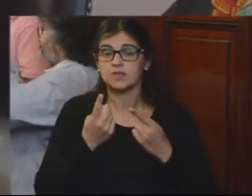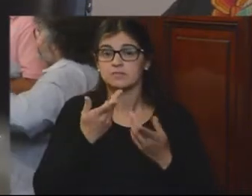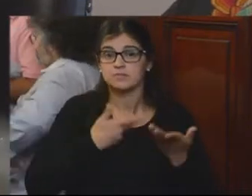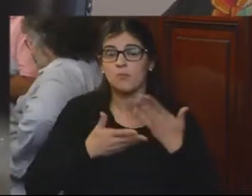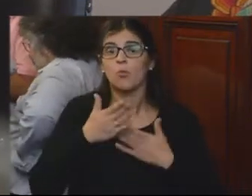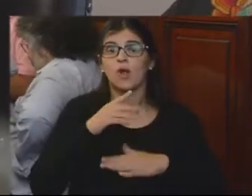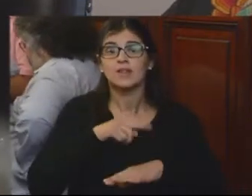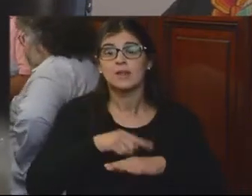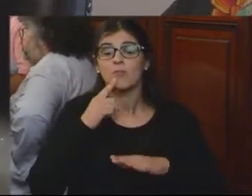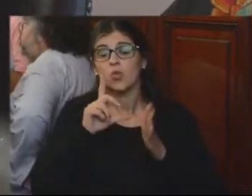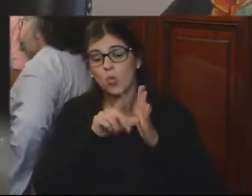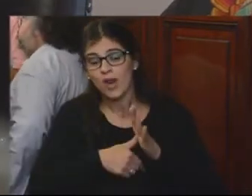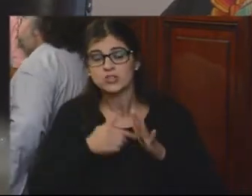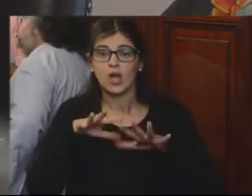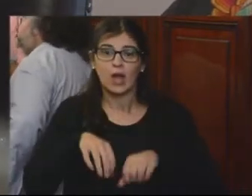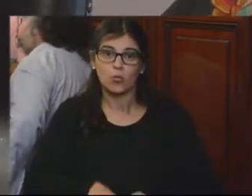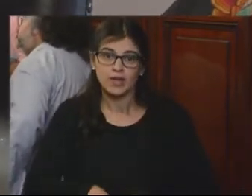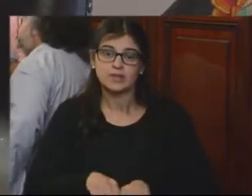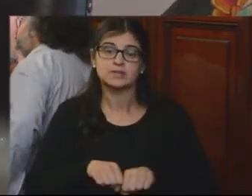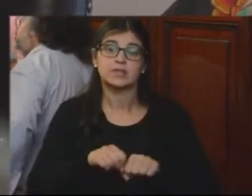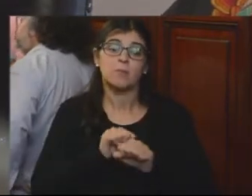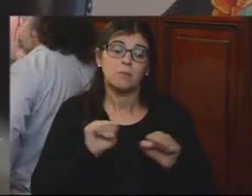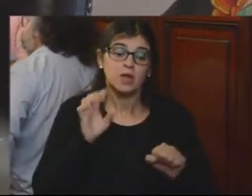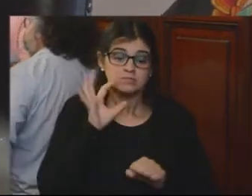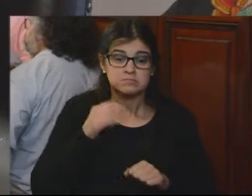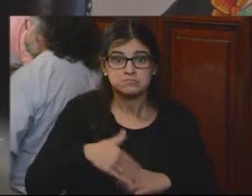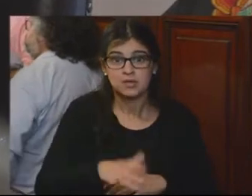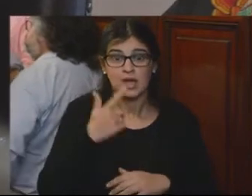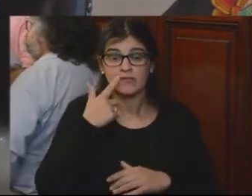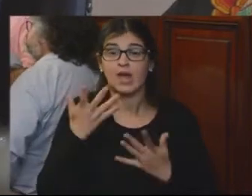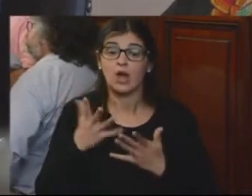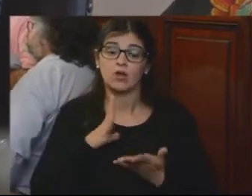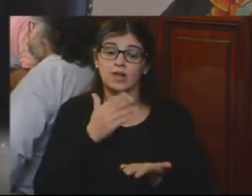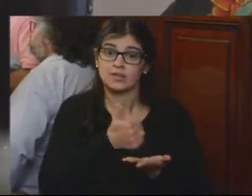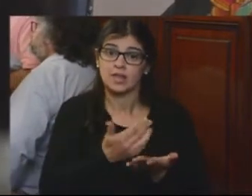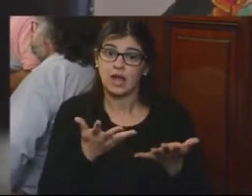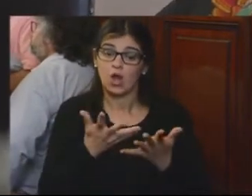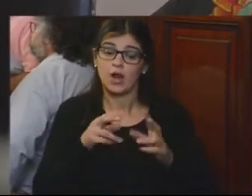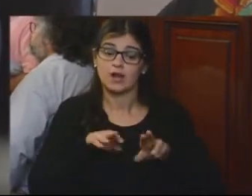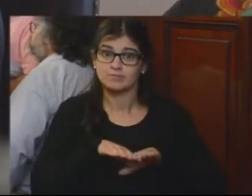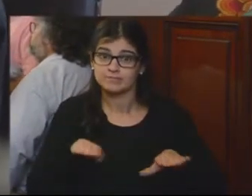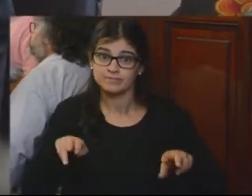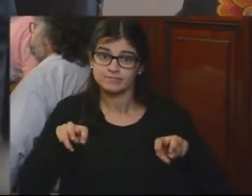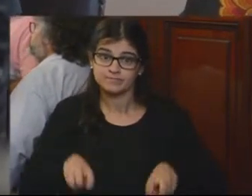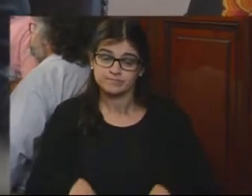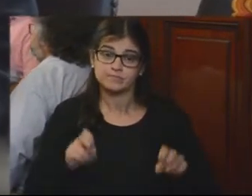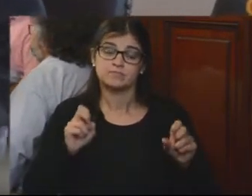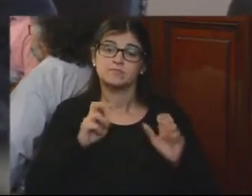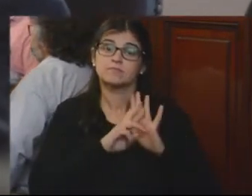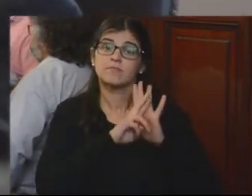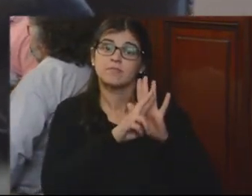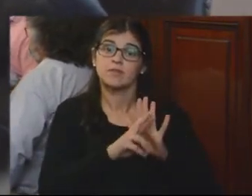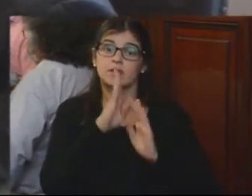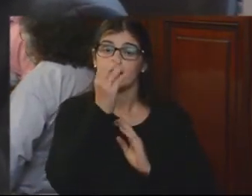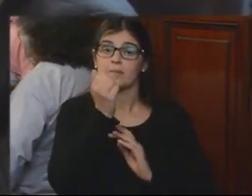tiempo que la duración de la audiencia lo permita me acompañan en la mesa el comisionado paulo